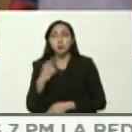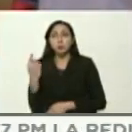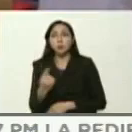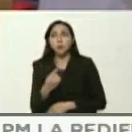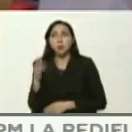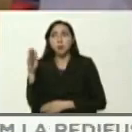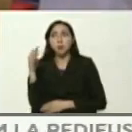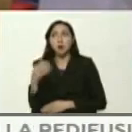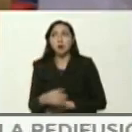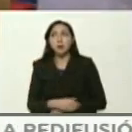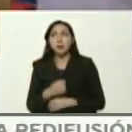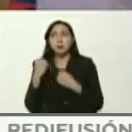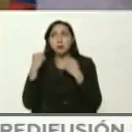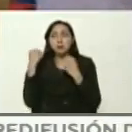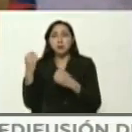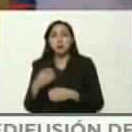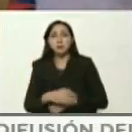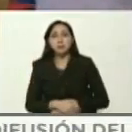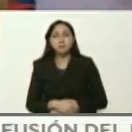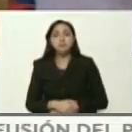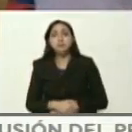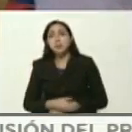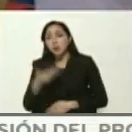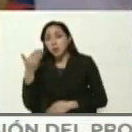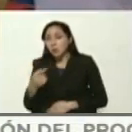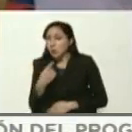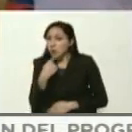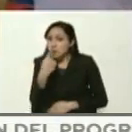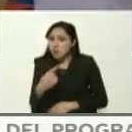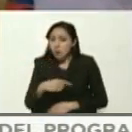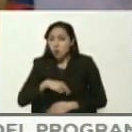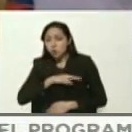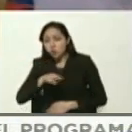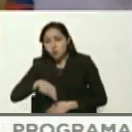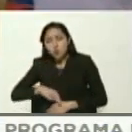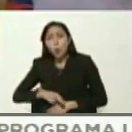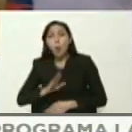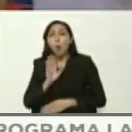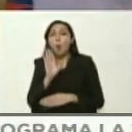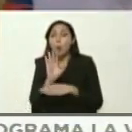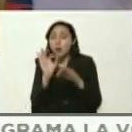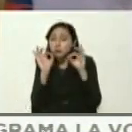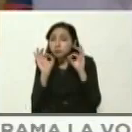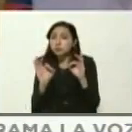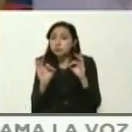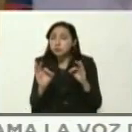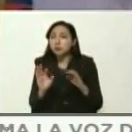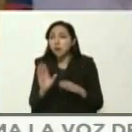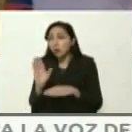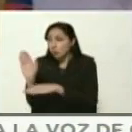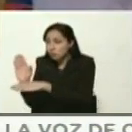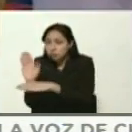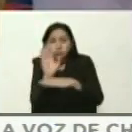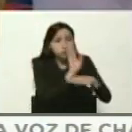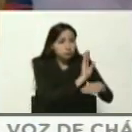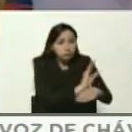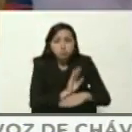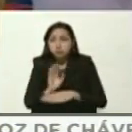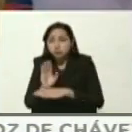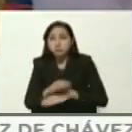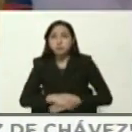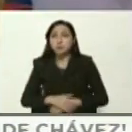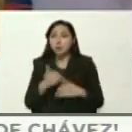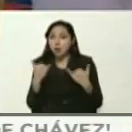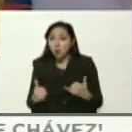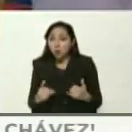Es importante que digamos lo siguiente, hay que cuidarse, para cuidarse uno tiene y cuidar a los demás. Ahorita el